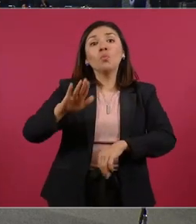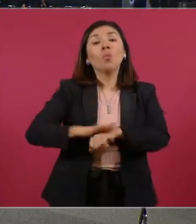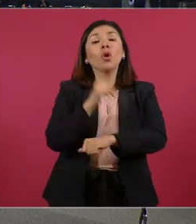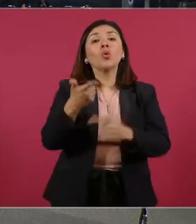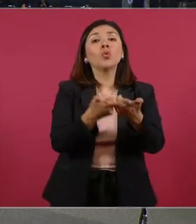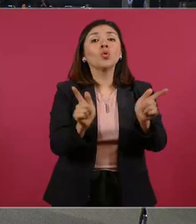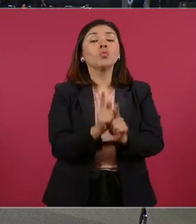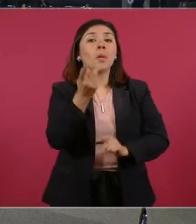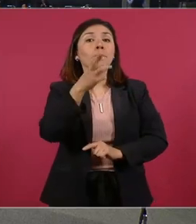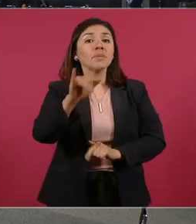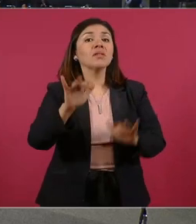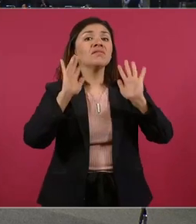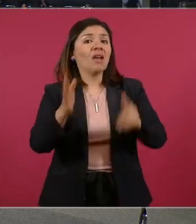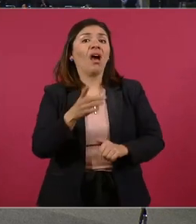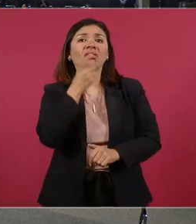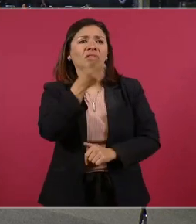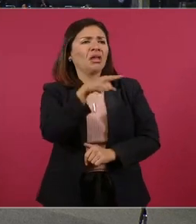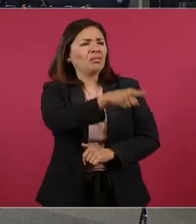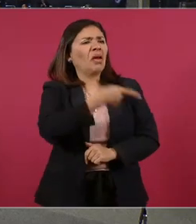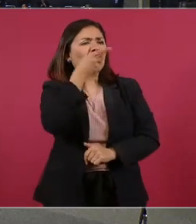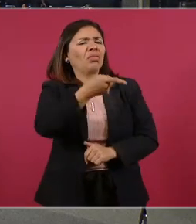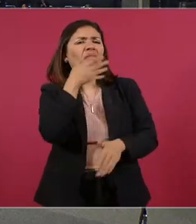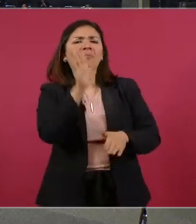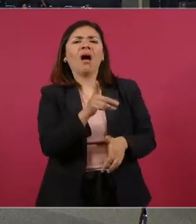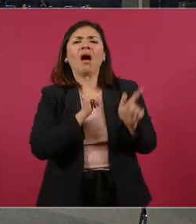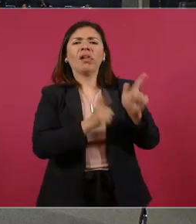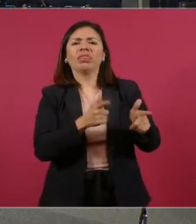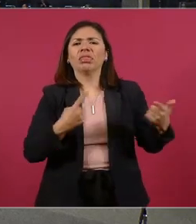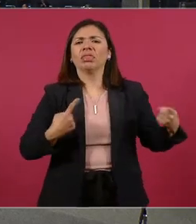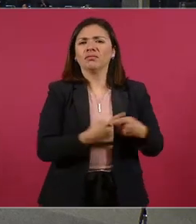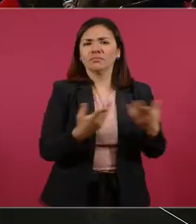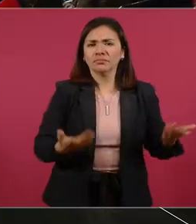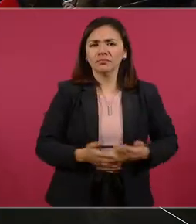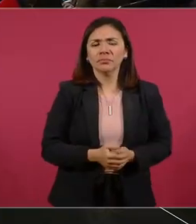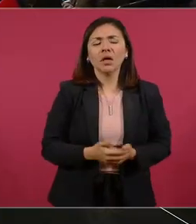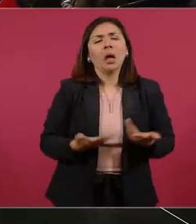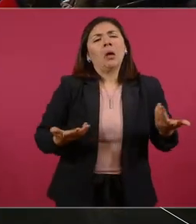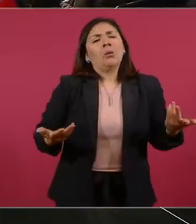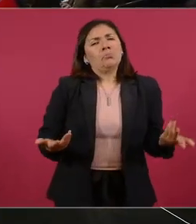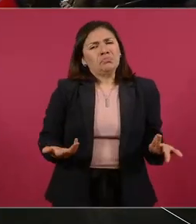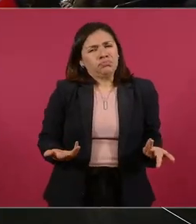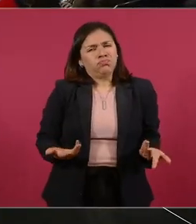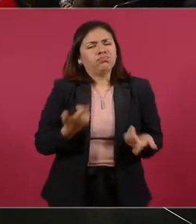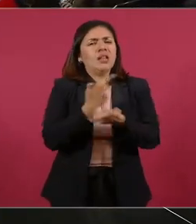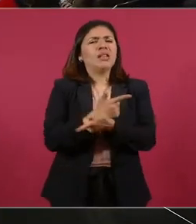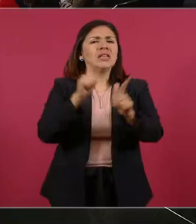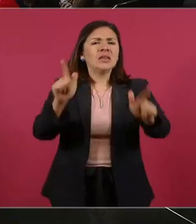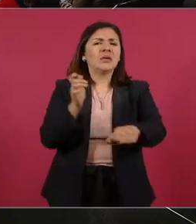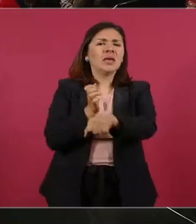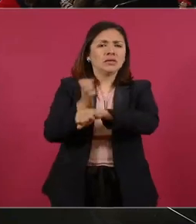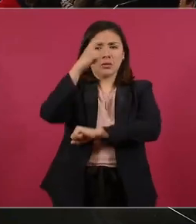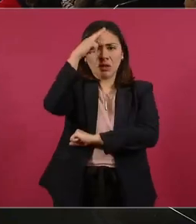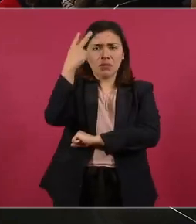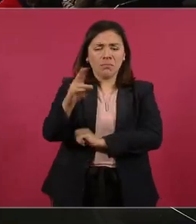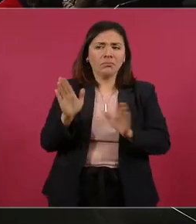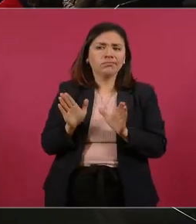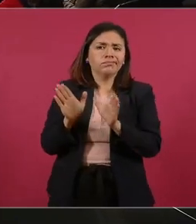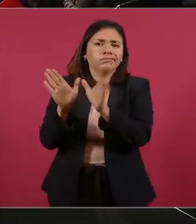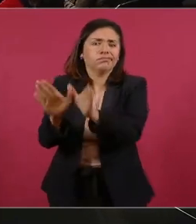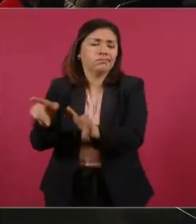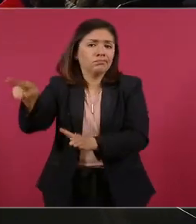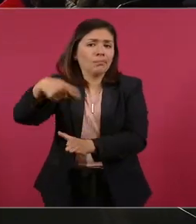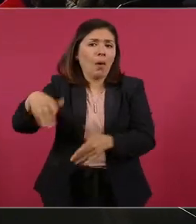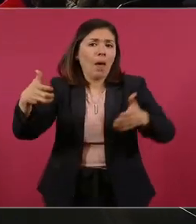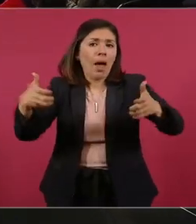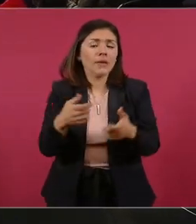ha criticado esta contradicción? Pues son libres, son estados libres y soberanos, y ellos van